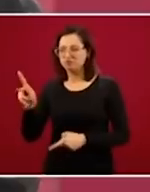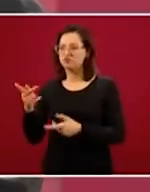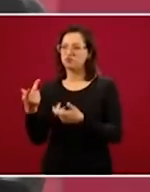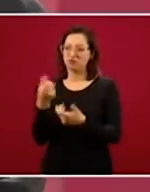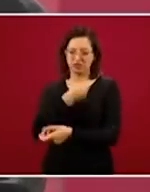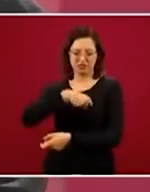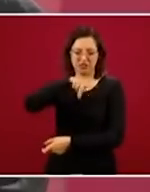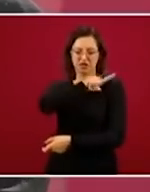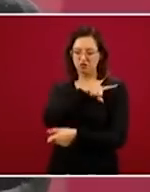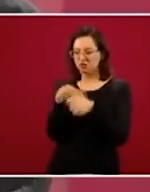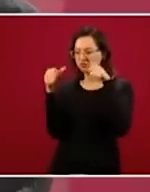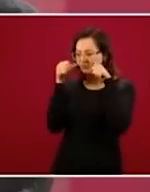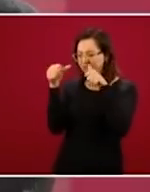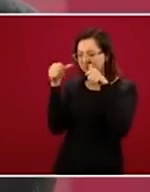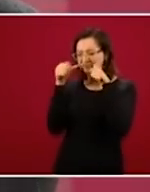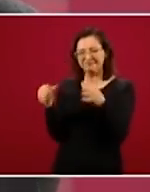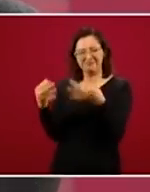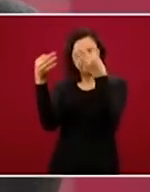en